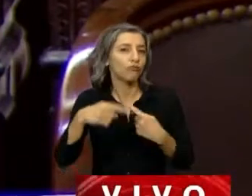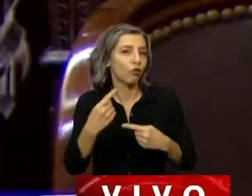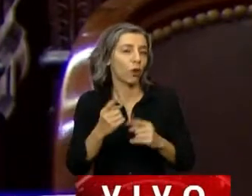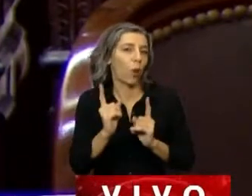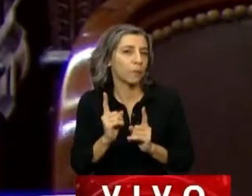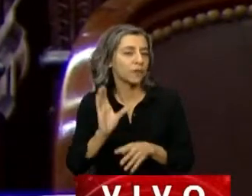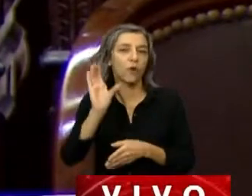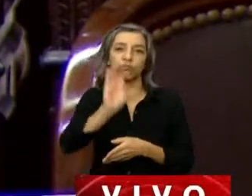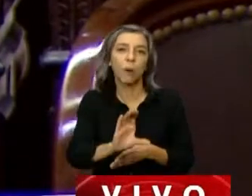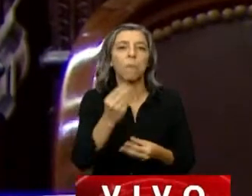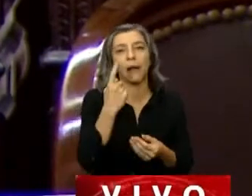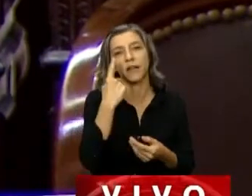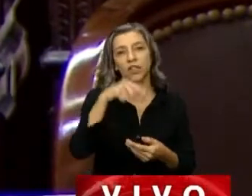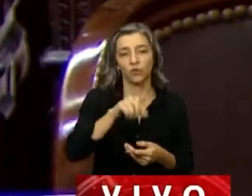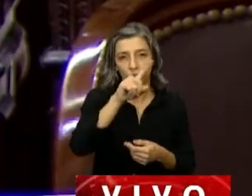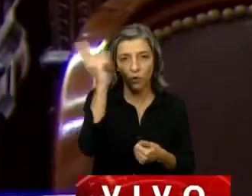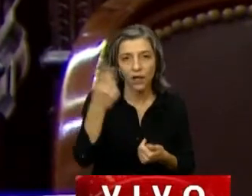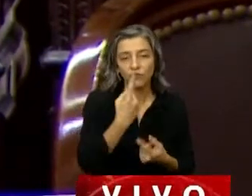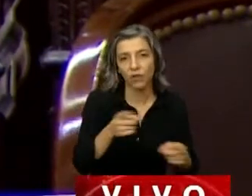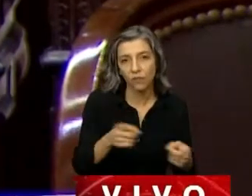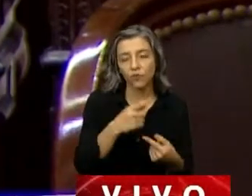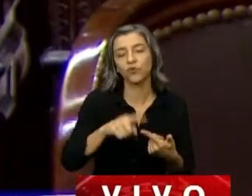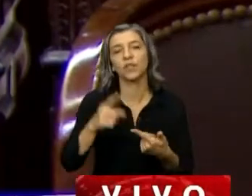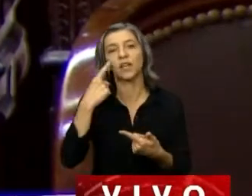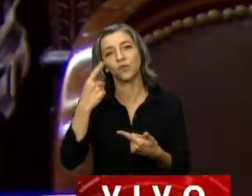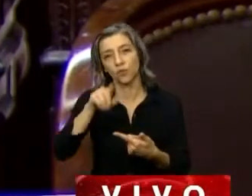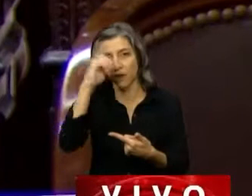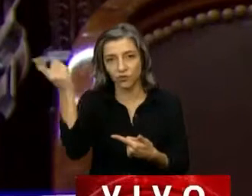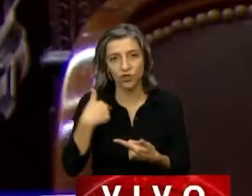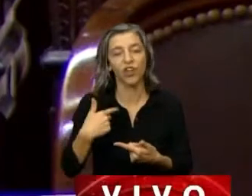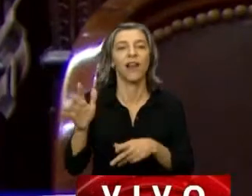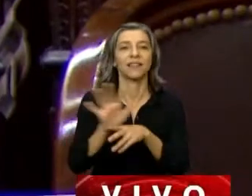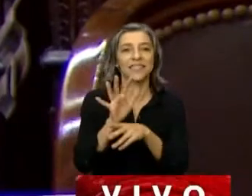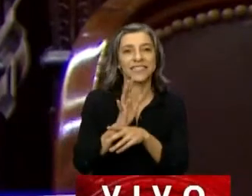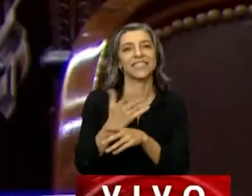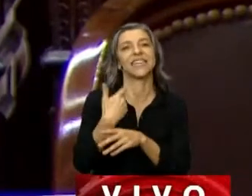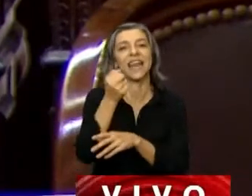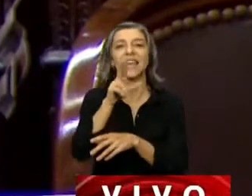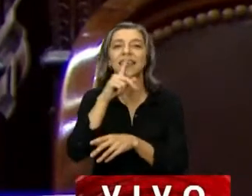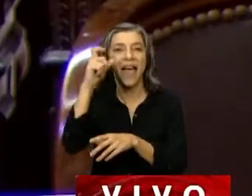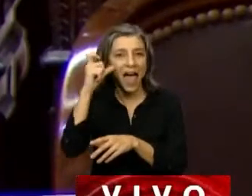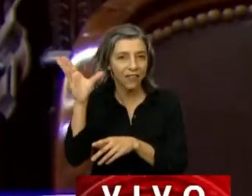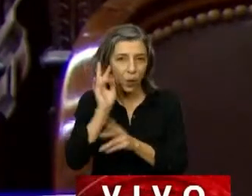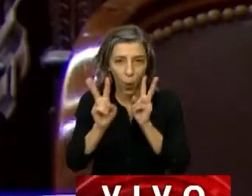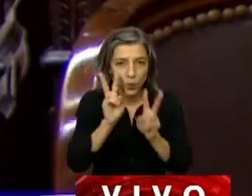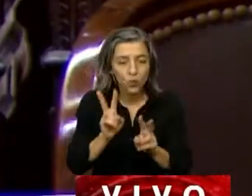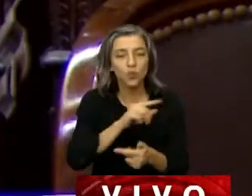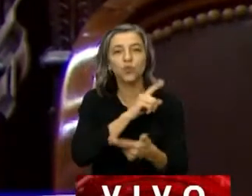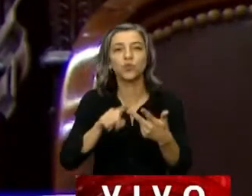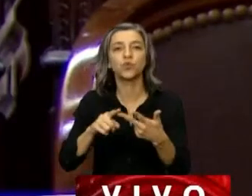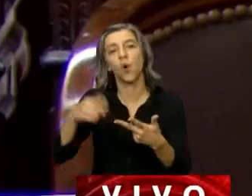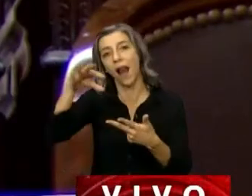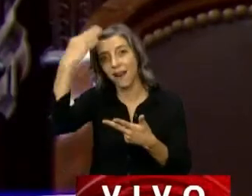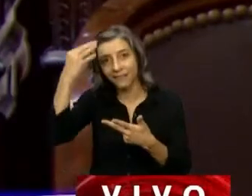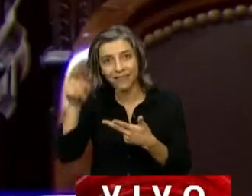para el Instituto Nacional de la Música, el Instituto Nacional de Cine y Artes Audiovisuales, el Instituto Nacional del Teatro, la